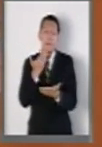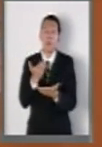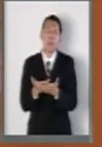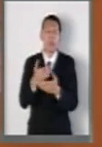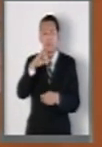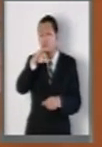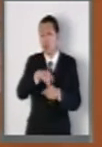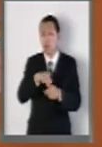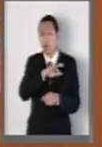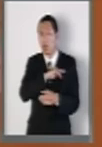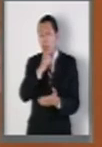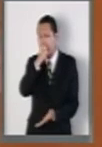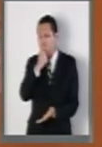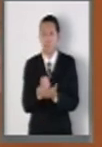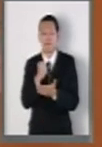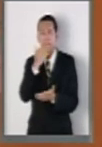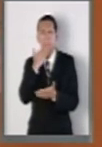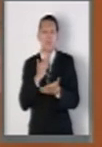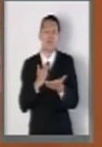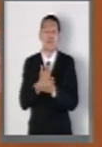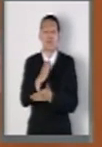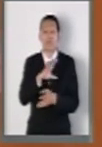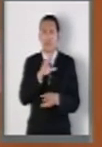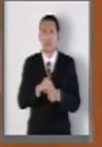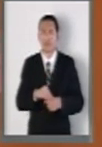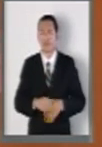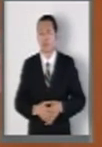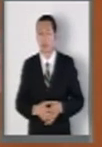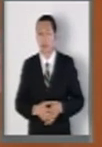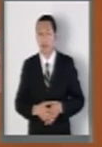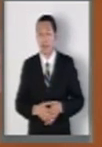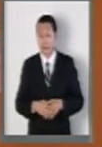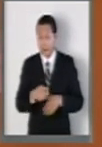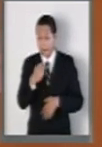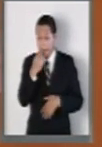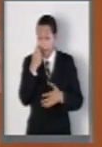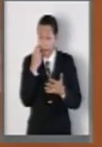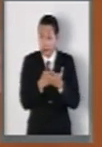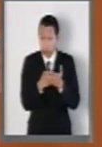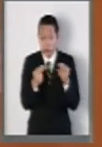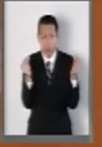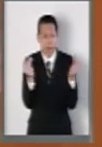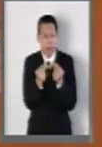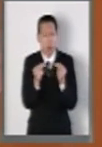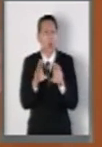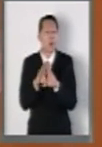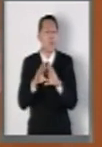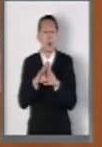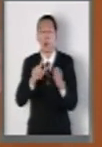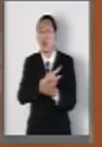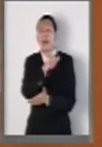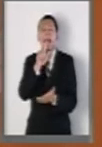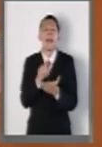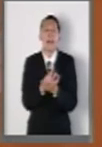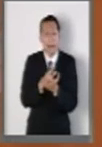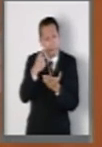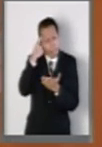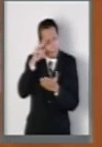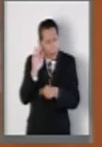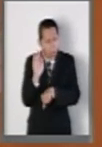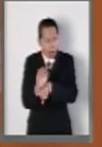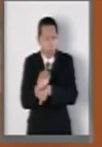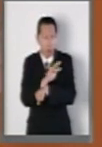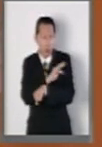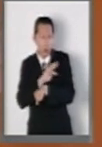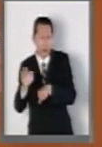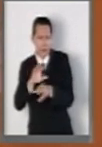a la brevedad y en sus términos. Es necesario el establecimiento de un marco normativo adecuado que regule